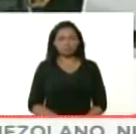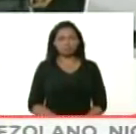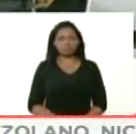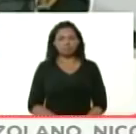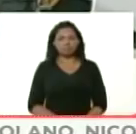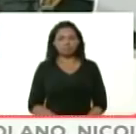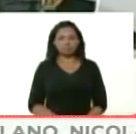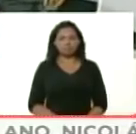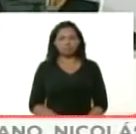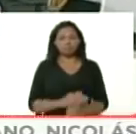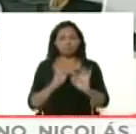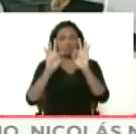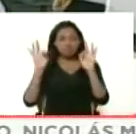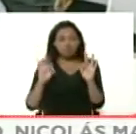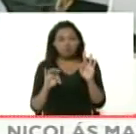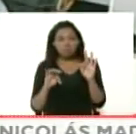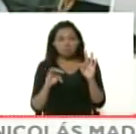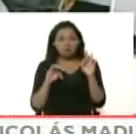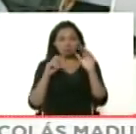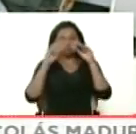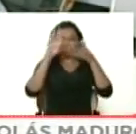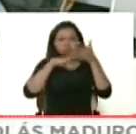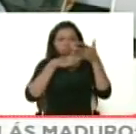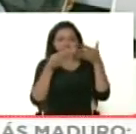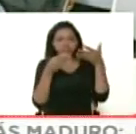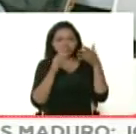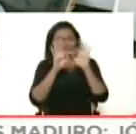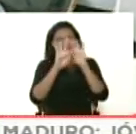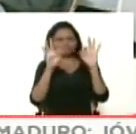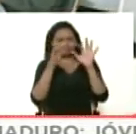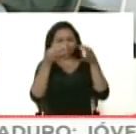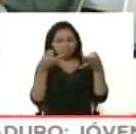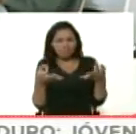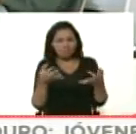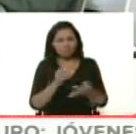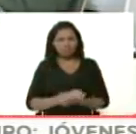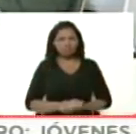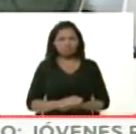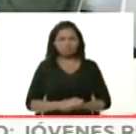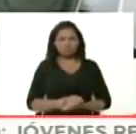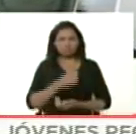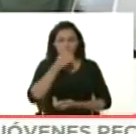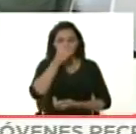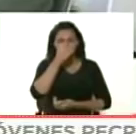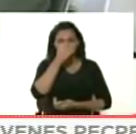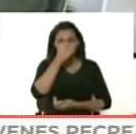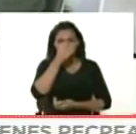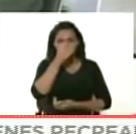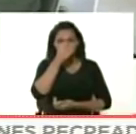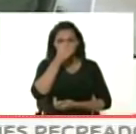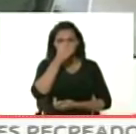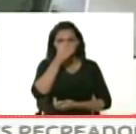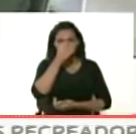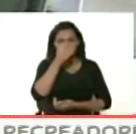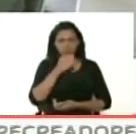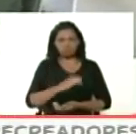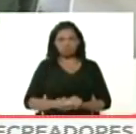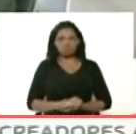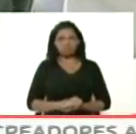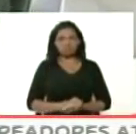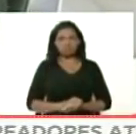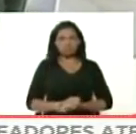Es una fórmula, una ecuación clave, decía la otra vez. ¿Quién es que nos decía Castro Soteldo?